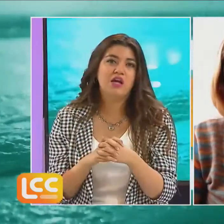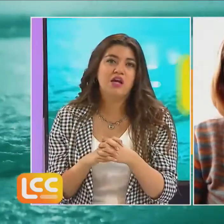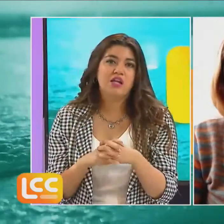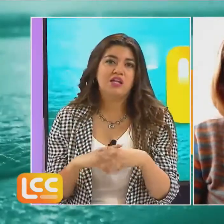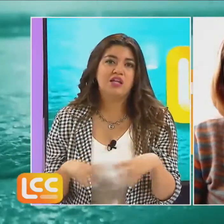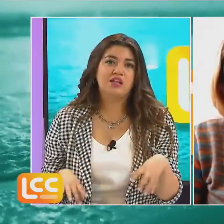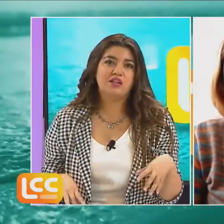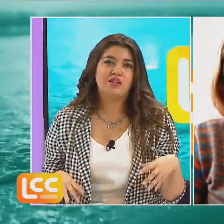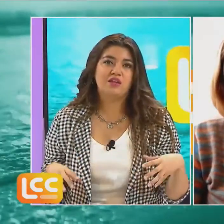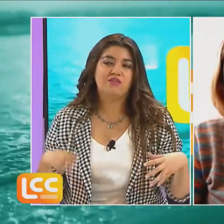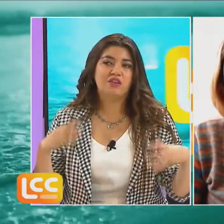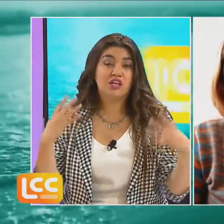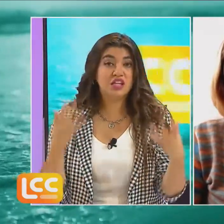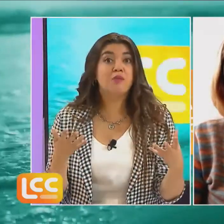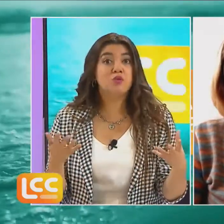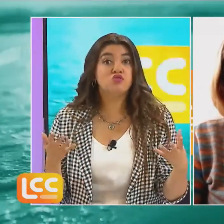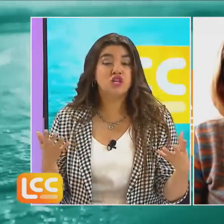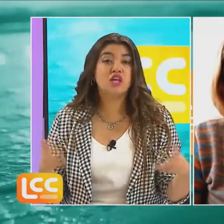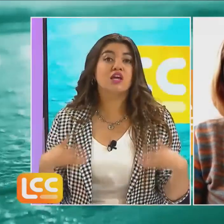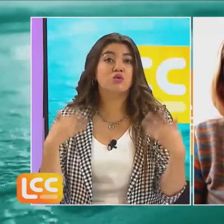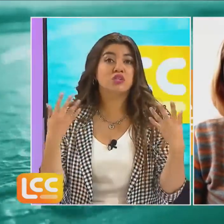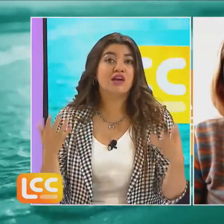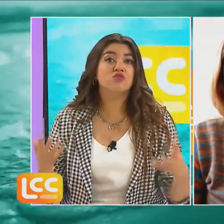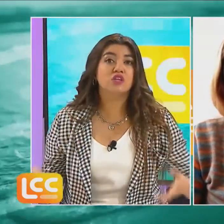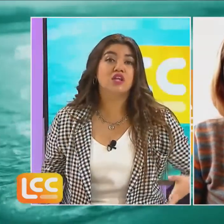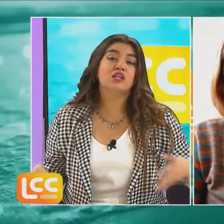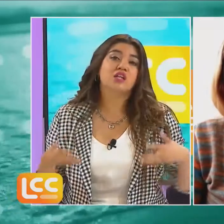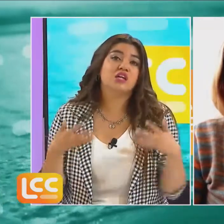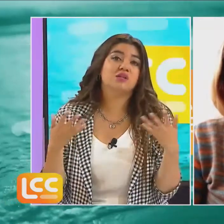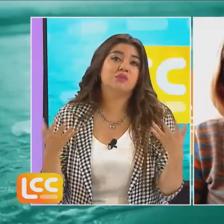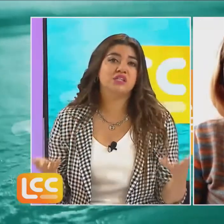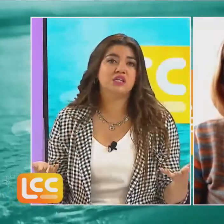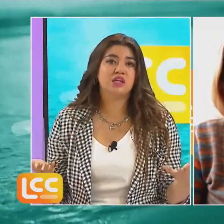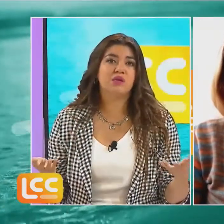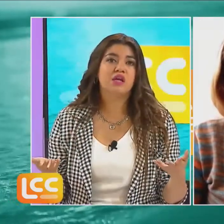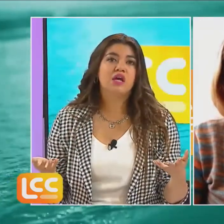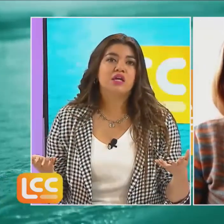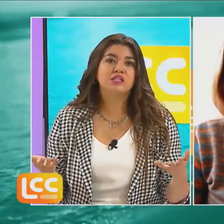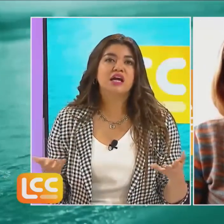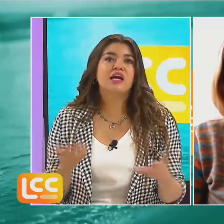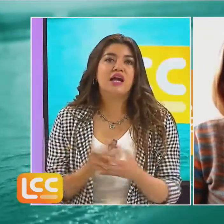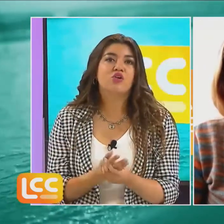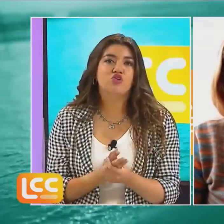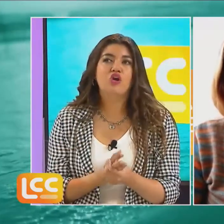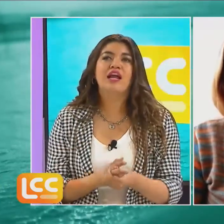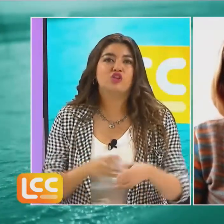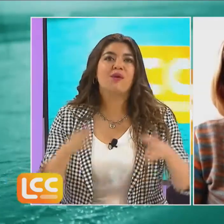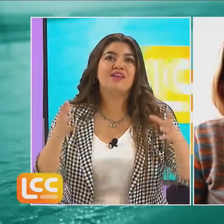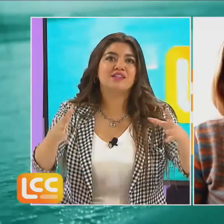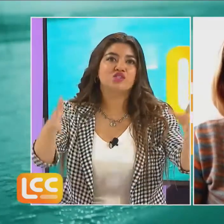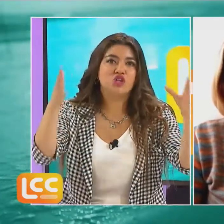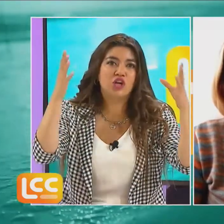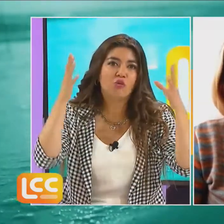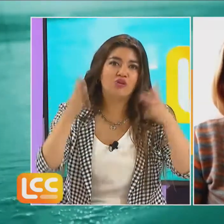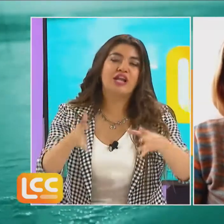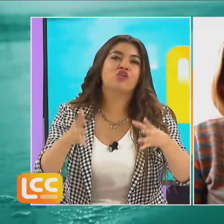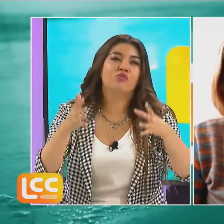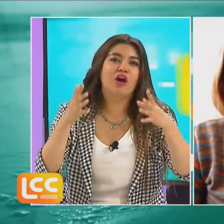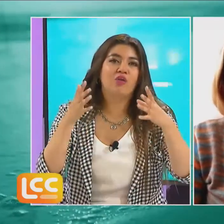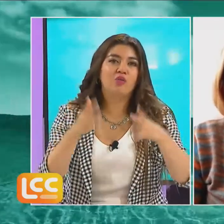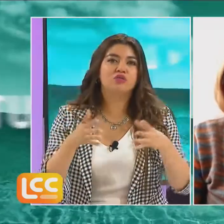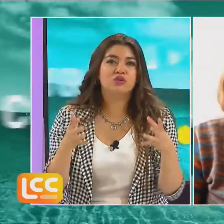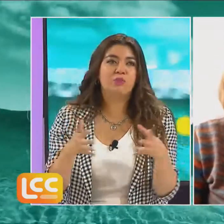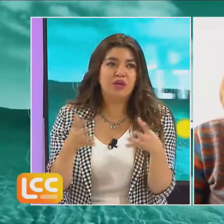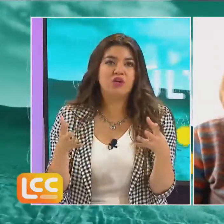paradigma de que tienen voz y que hay que escuchar la voz y de que tienen que estar presentes también? Quizás, claro, no la toma de decisiones como tal,